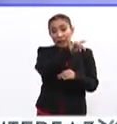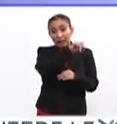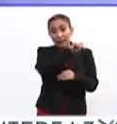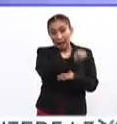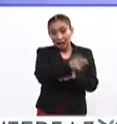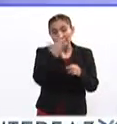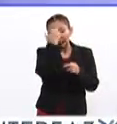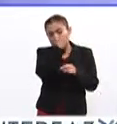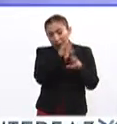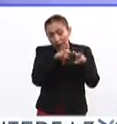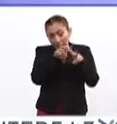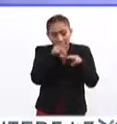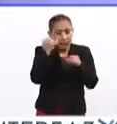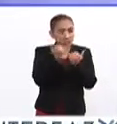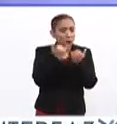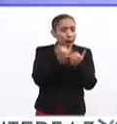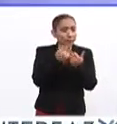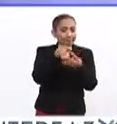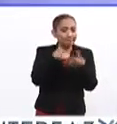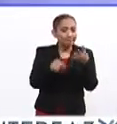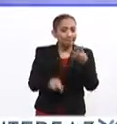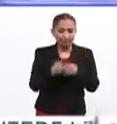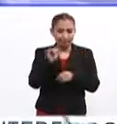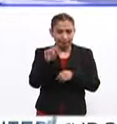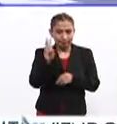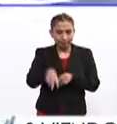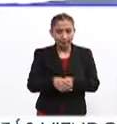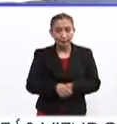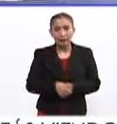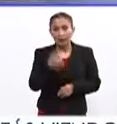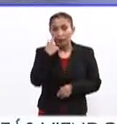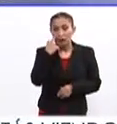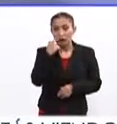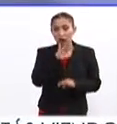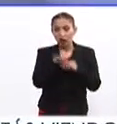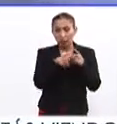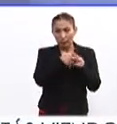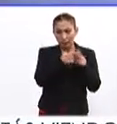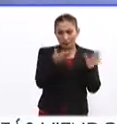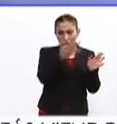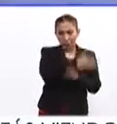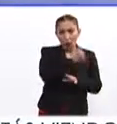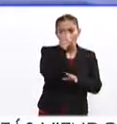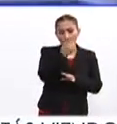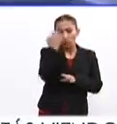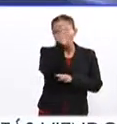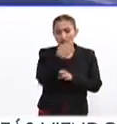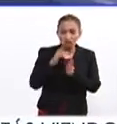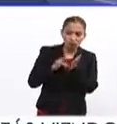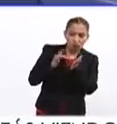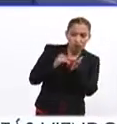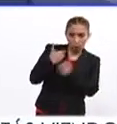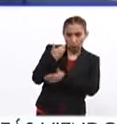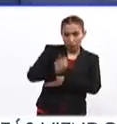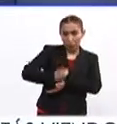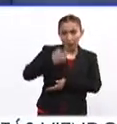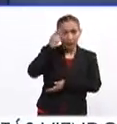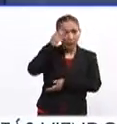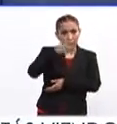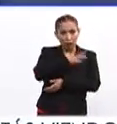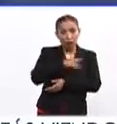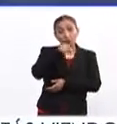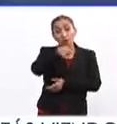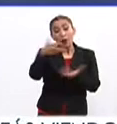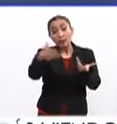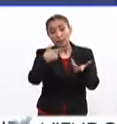que analizaron tienen los mismos componentes. Sí, exactamente. Pues mira, todo parte acerca de un diagnóstico que nos solicita el director